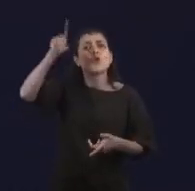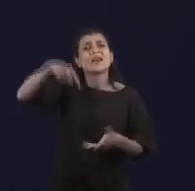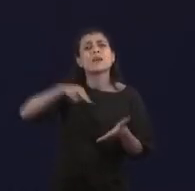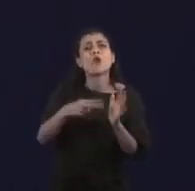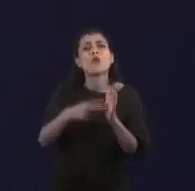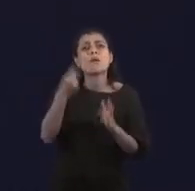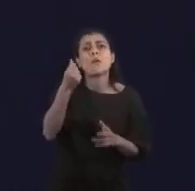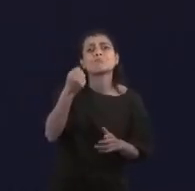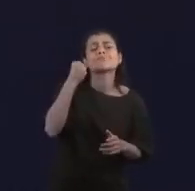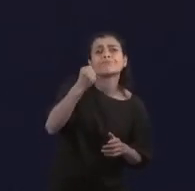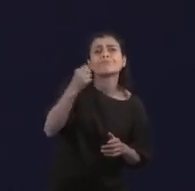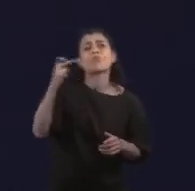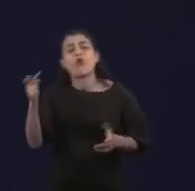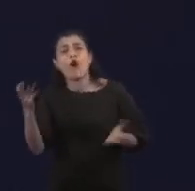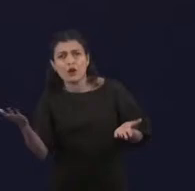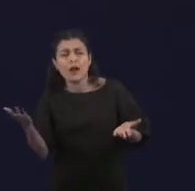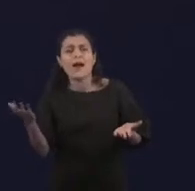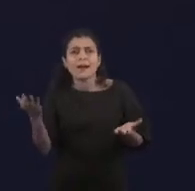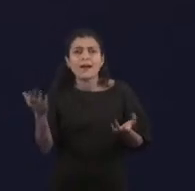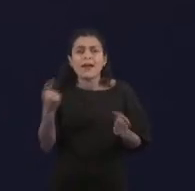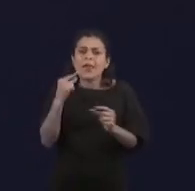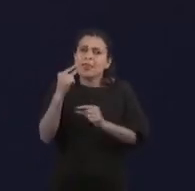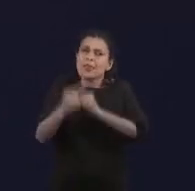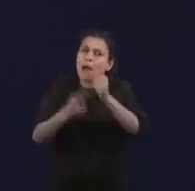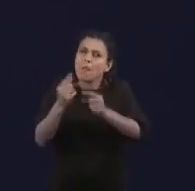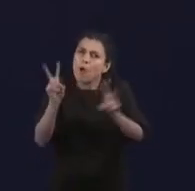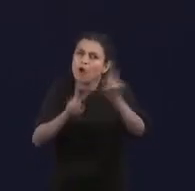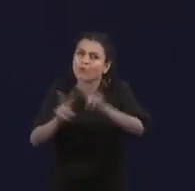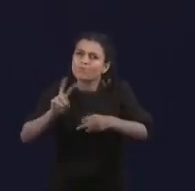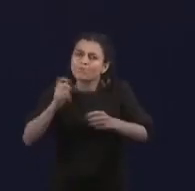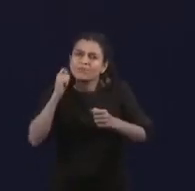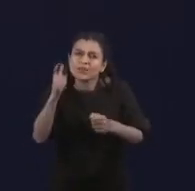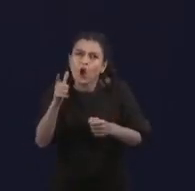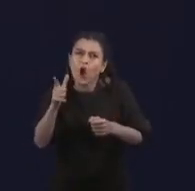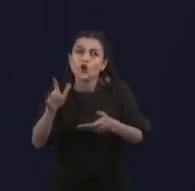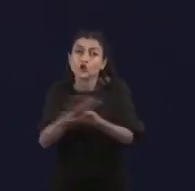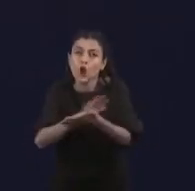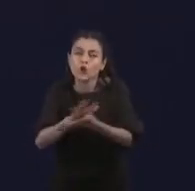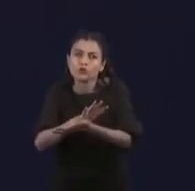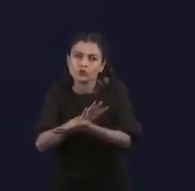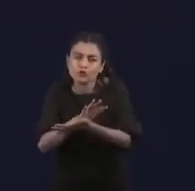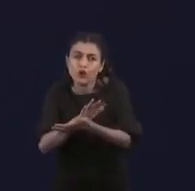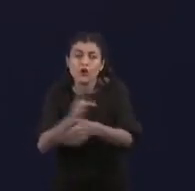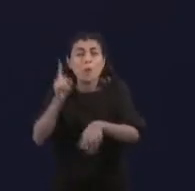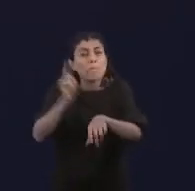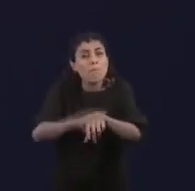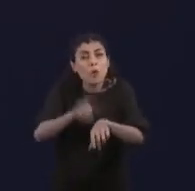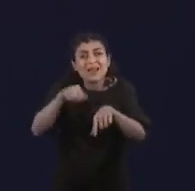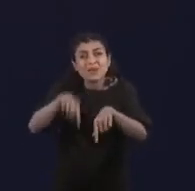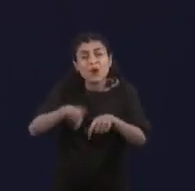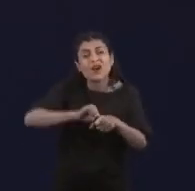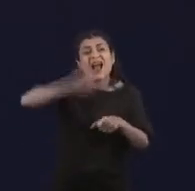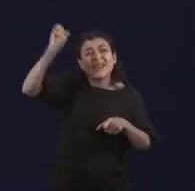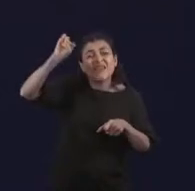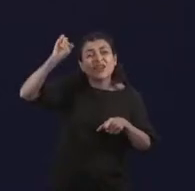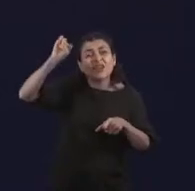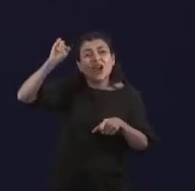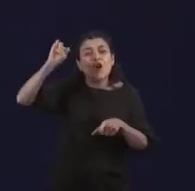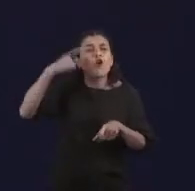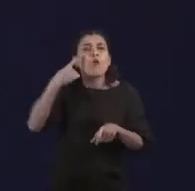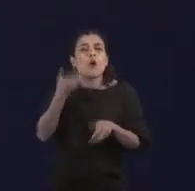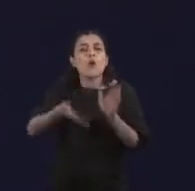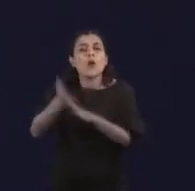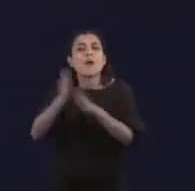monetario estamos en camino a terminar de resolverlo, implica que indefectiblemente la inflación tiene su certificado de función